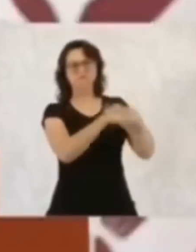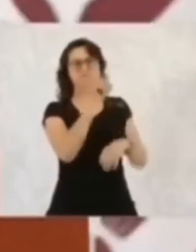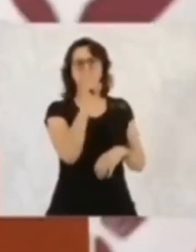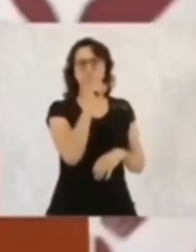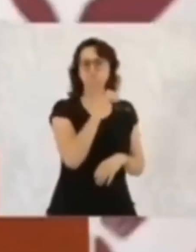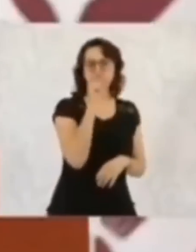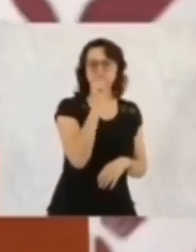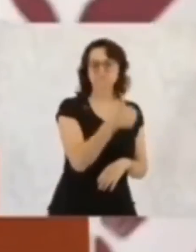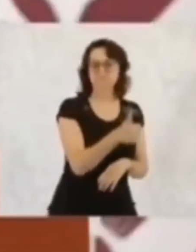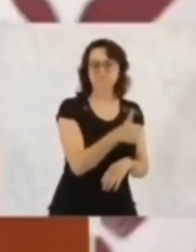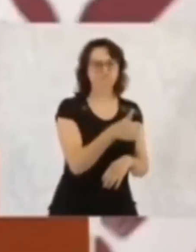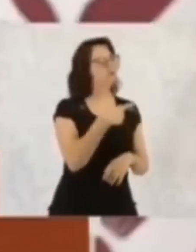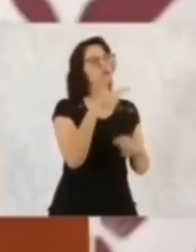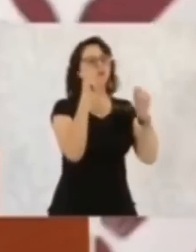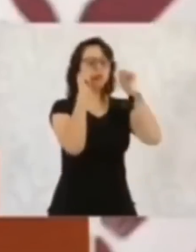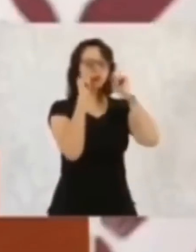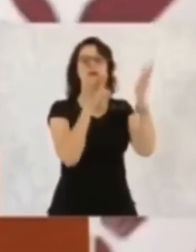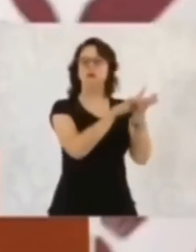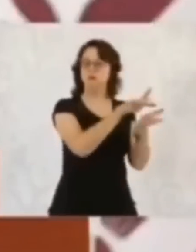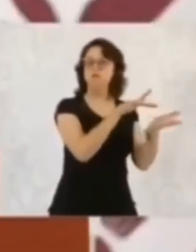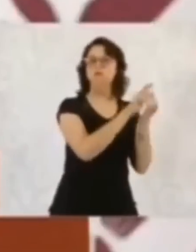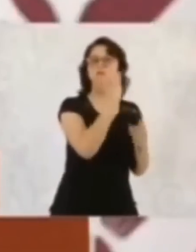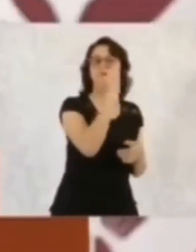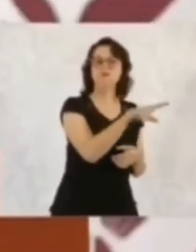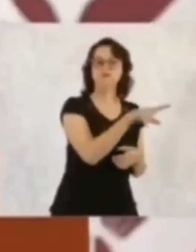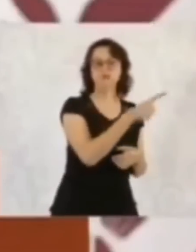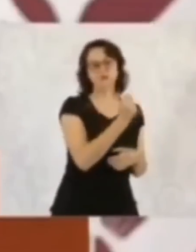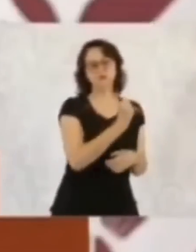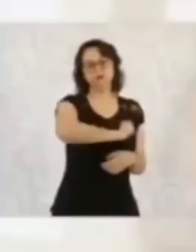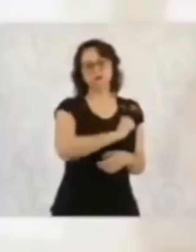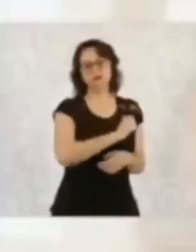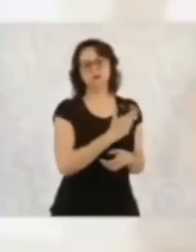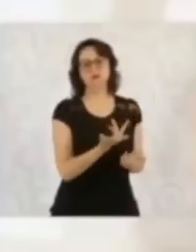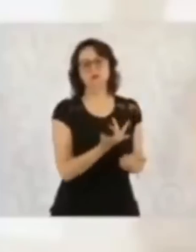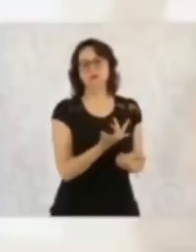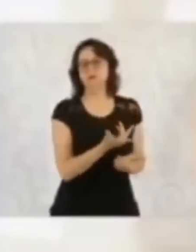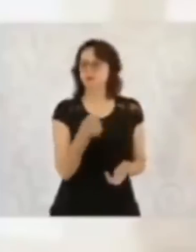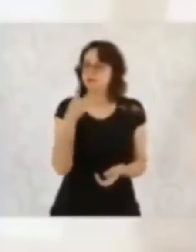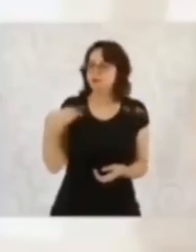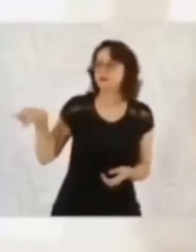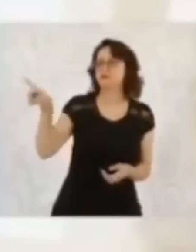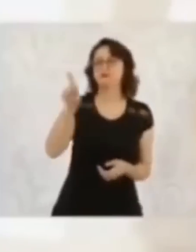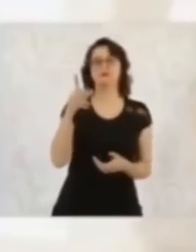convirtiendo deudas privadas en deuda pública que aún estamos pagando.